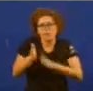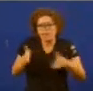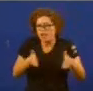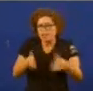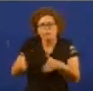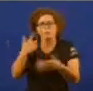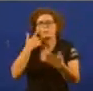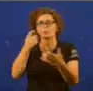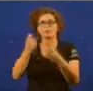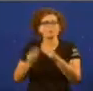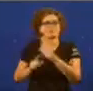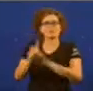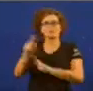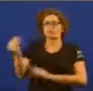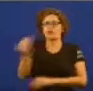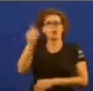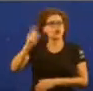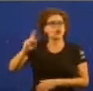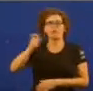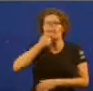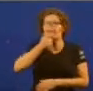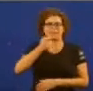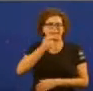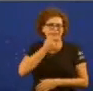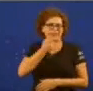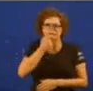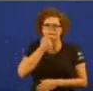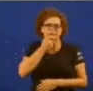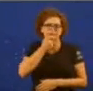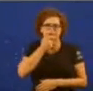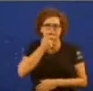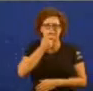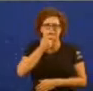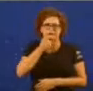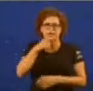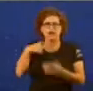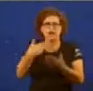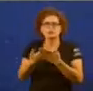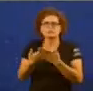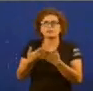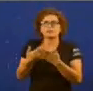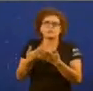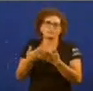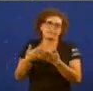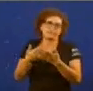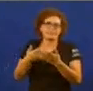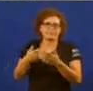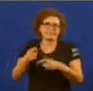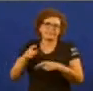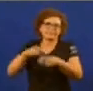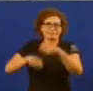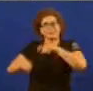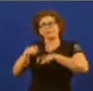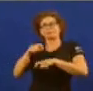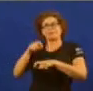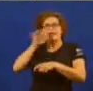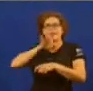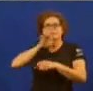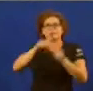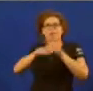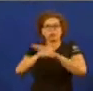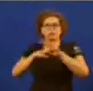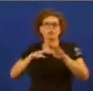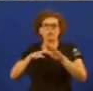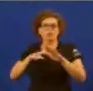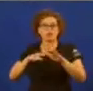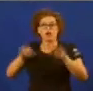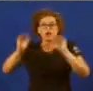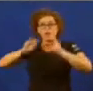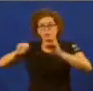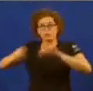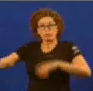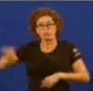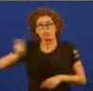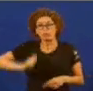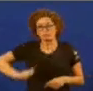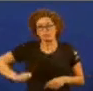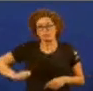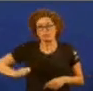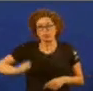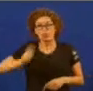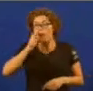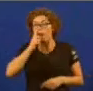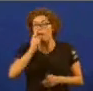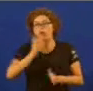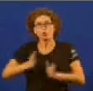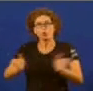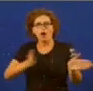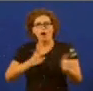montando unha policía política igual que no franquismo para elaborar informes falsos se difamar a oposición e a